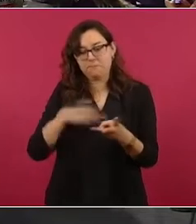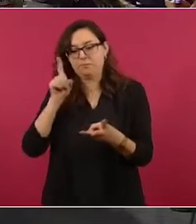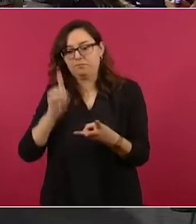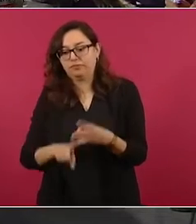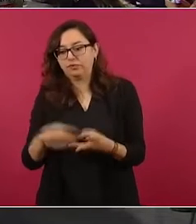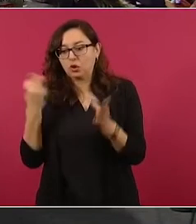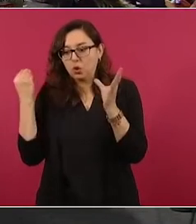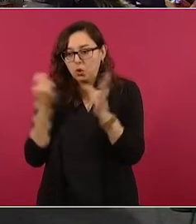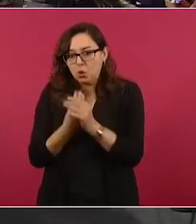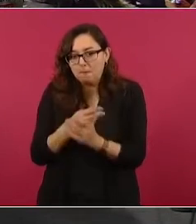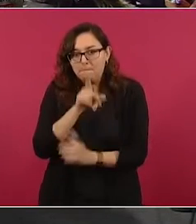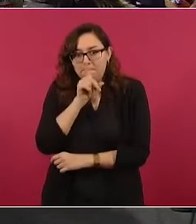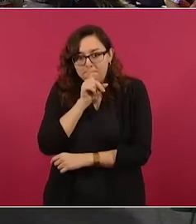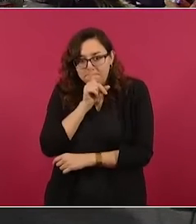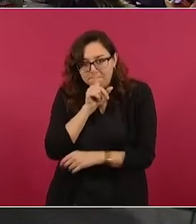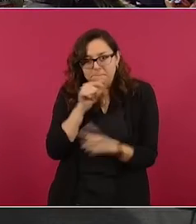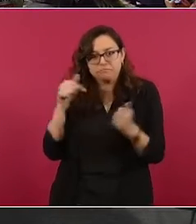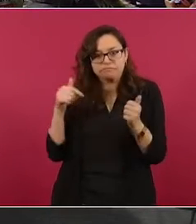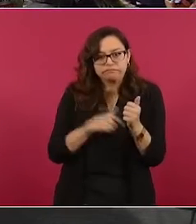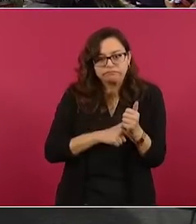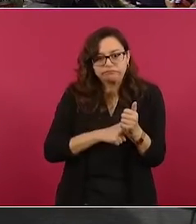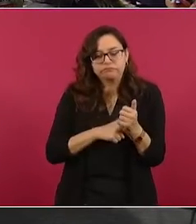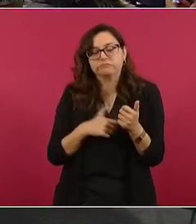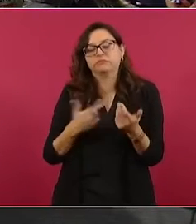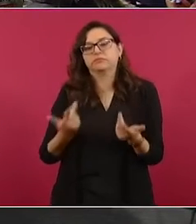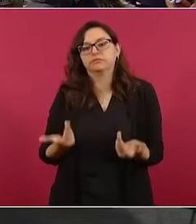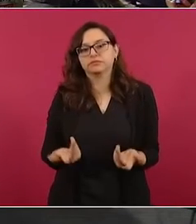secrecía, sigilo.